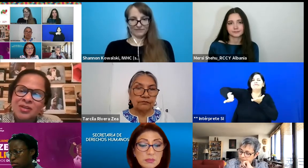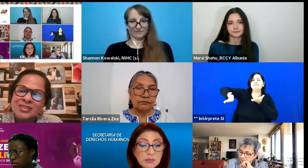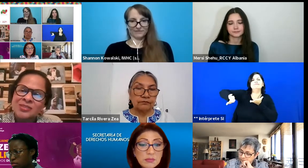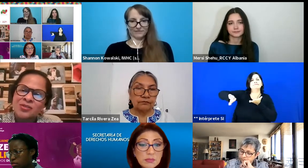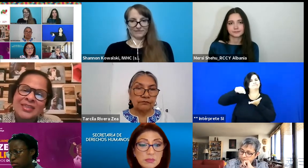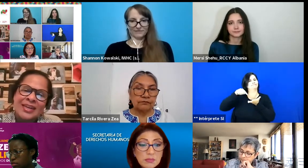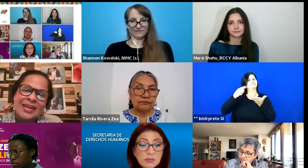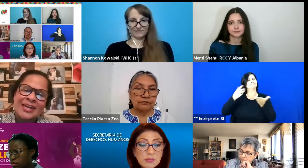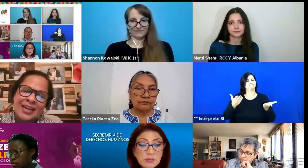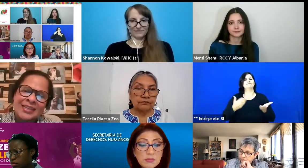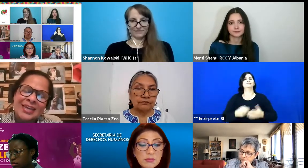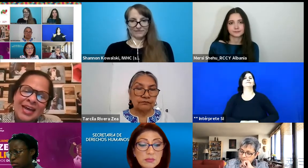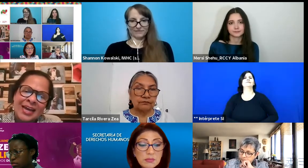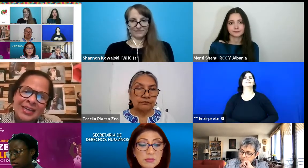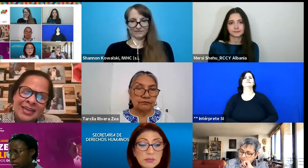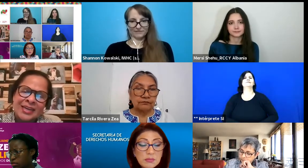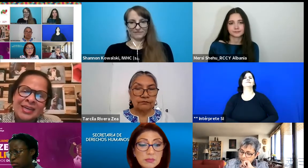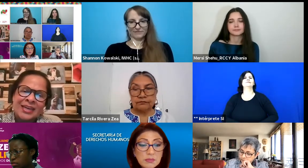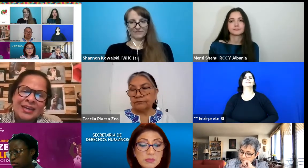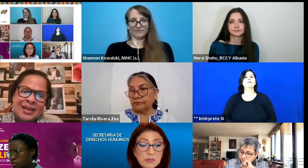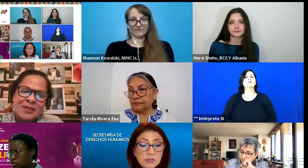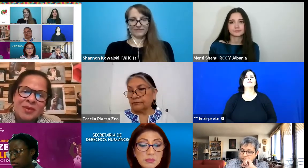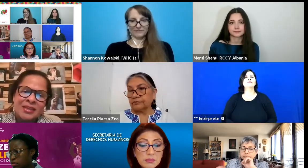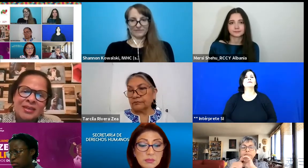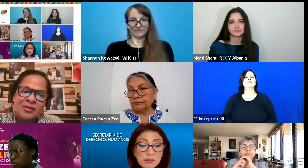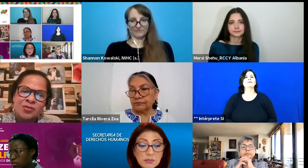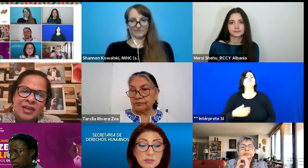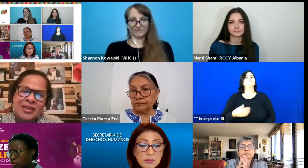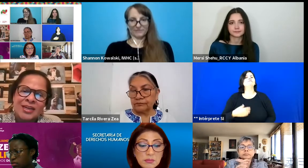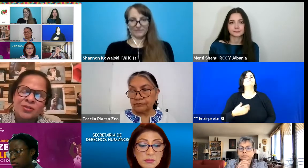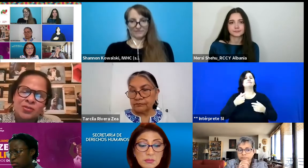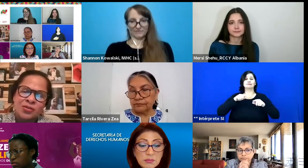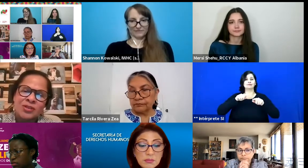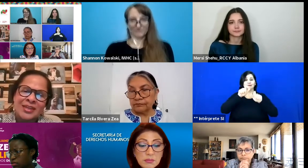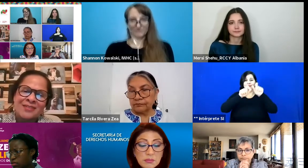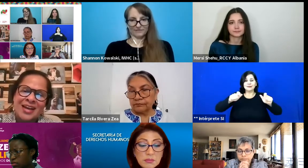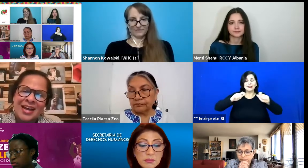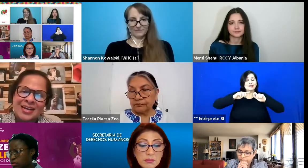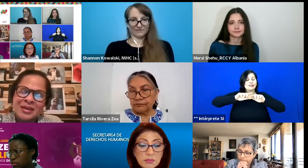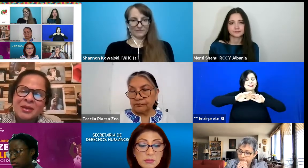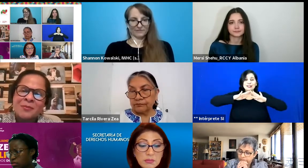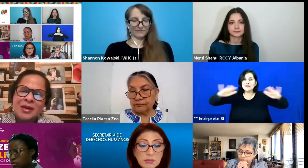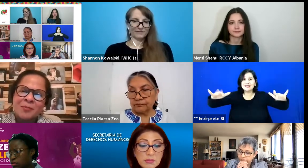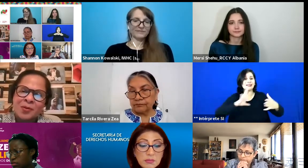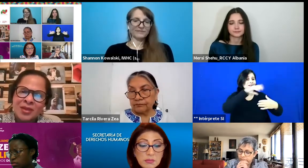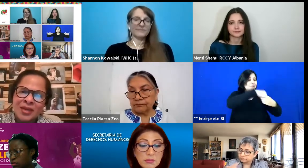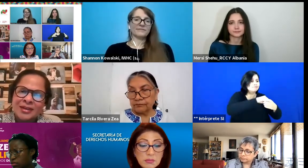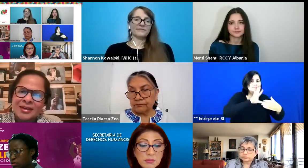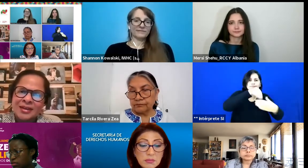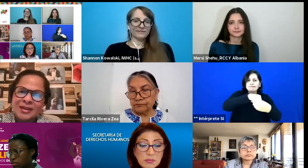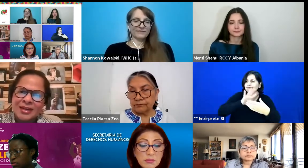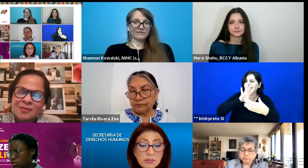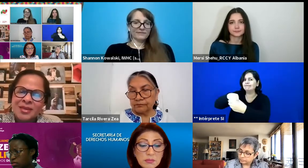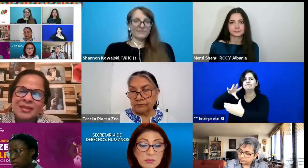yo creo que esas son tres grandes áreas que realmente nos tocaría a nosotros trabajar para